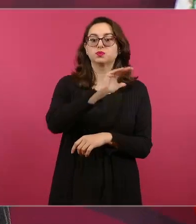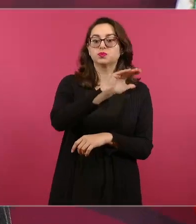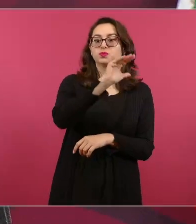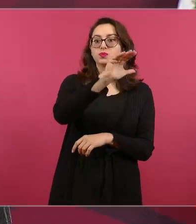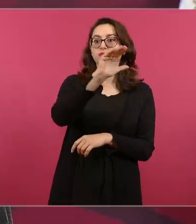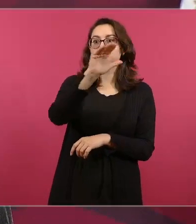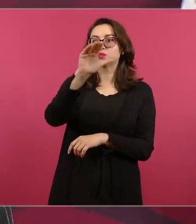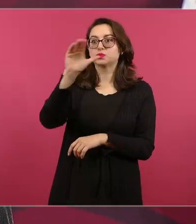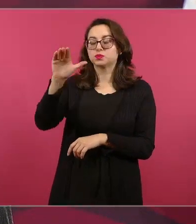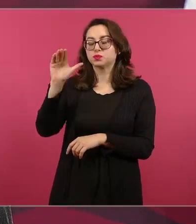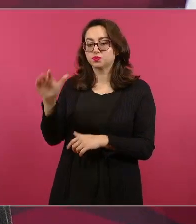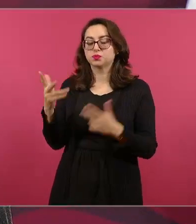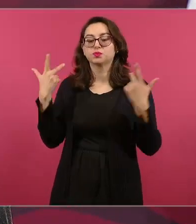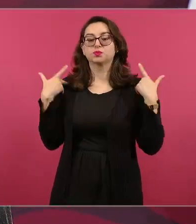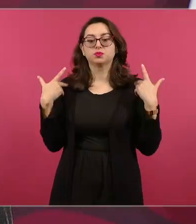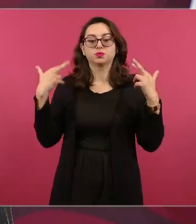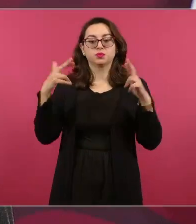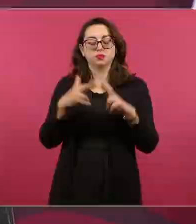los maestros